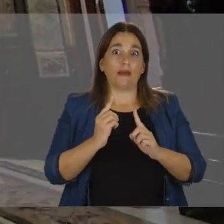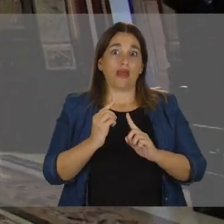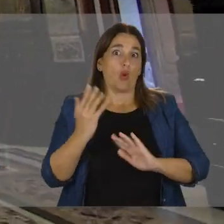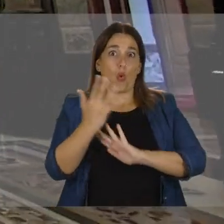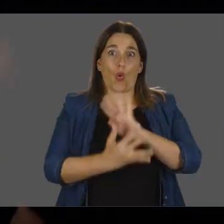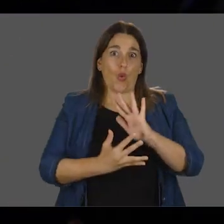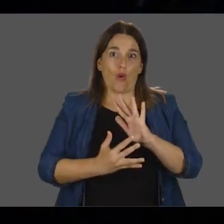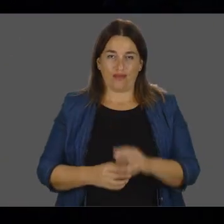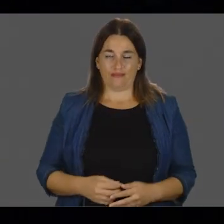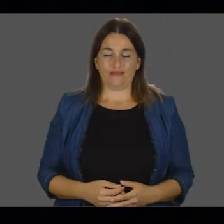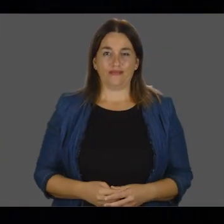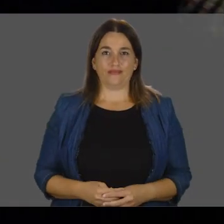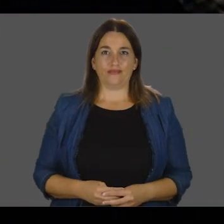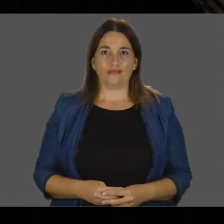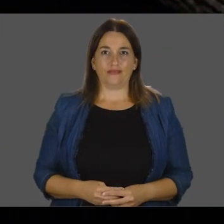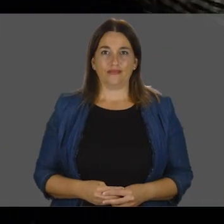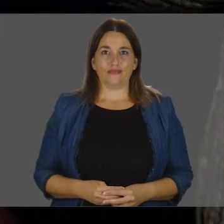a los uruguayos.